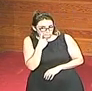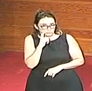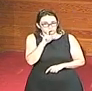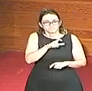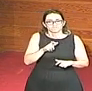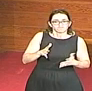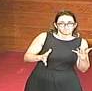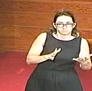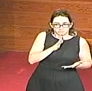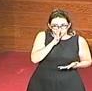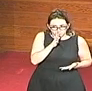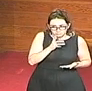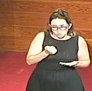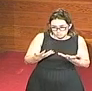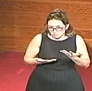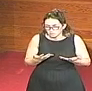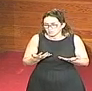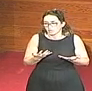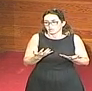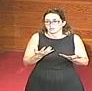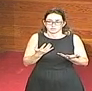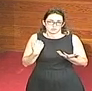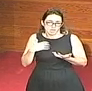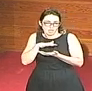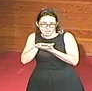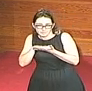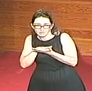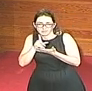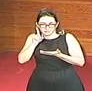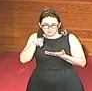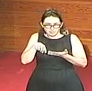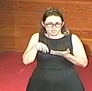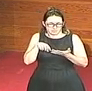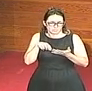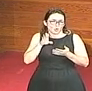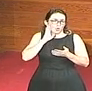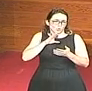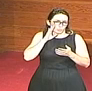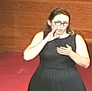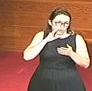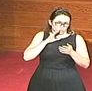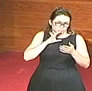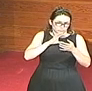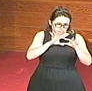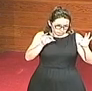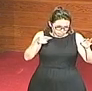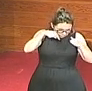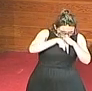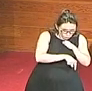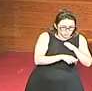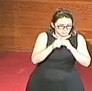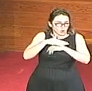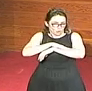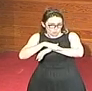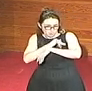que de que había una trama de corrupción también más amplia, vinculada con el partido en el gobierno.